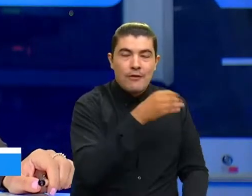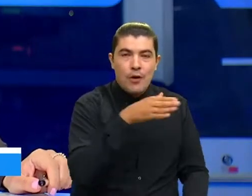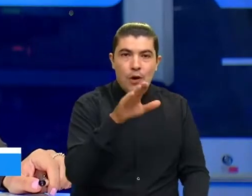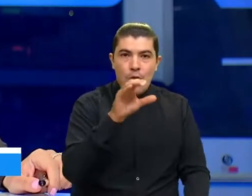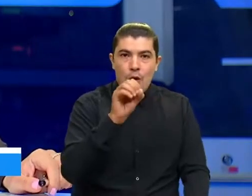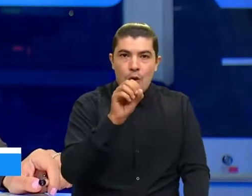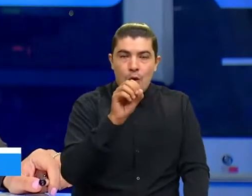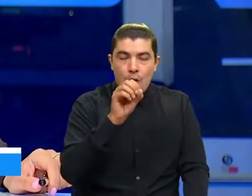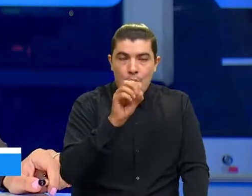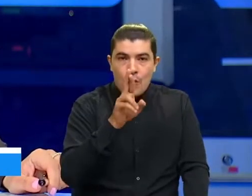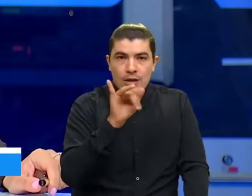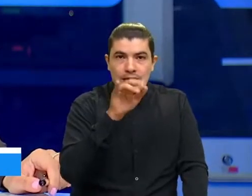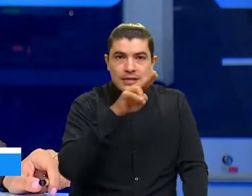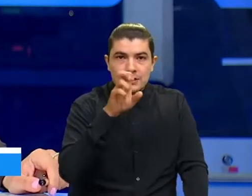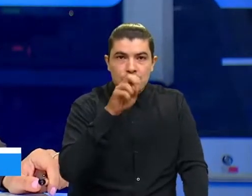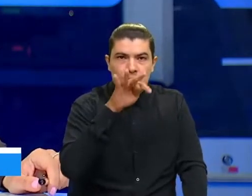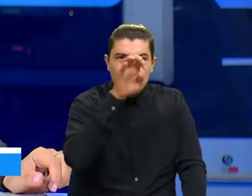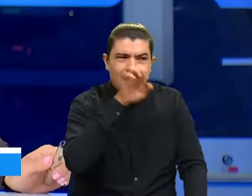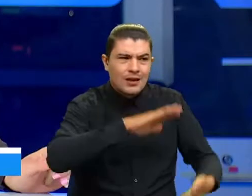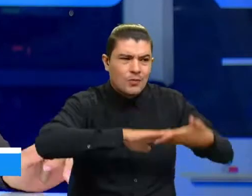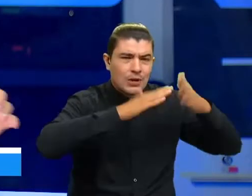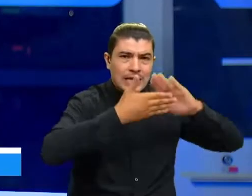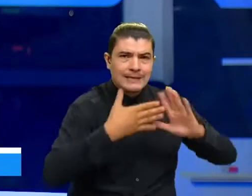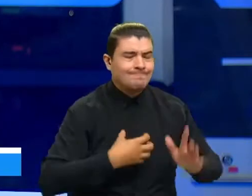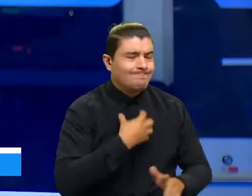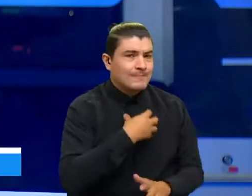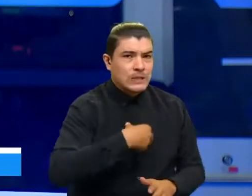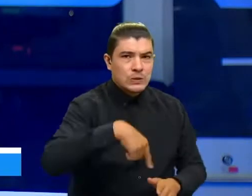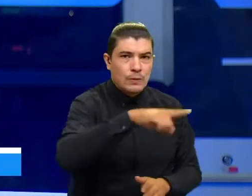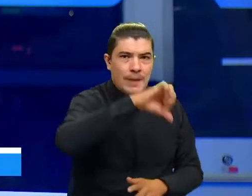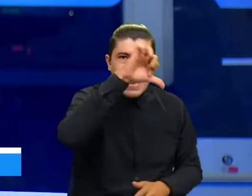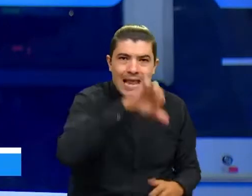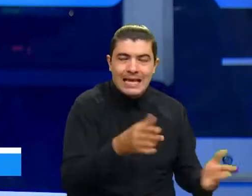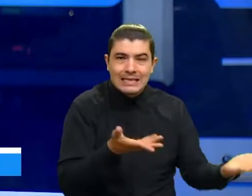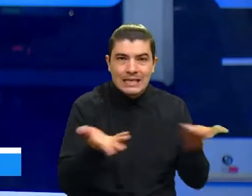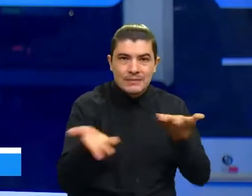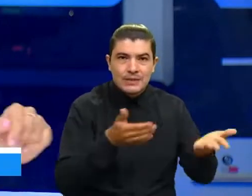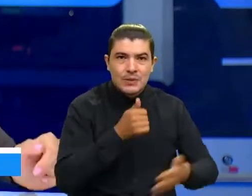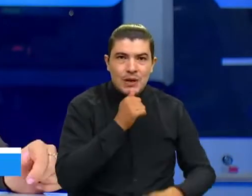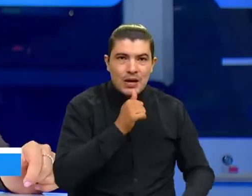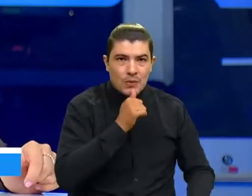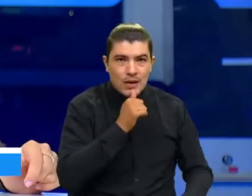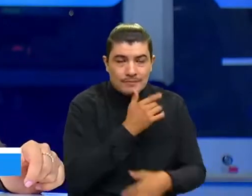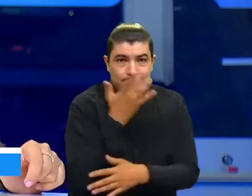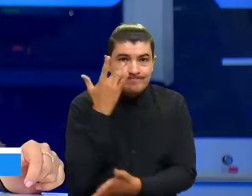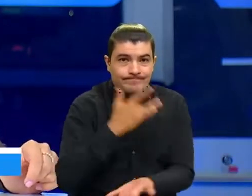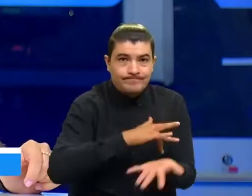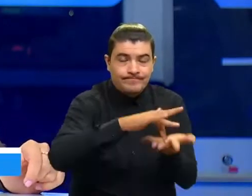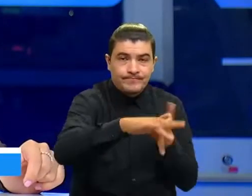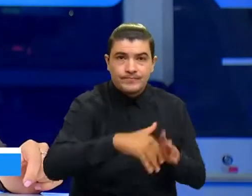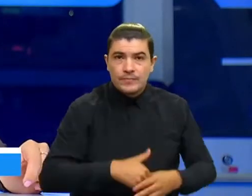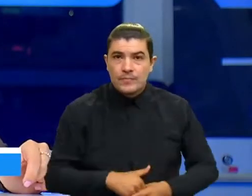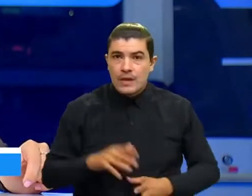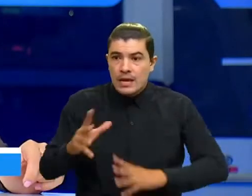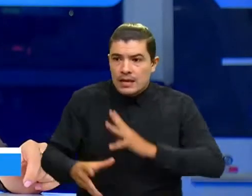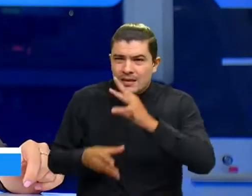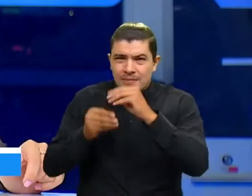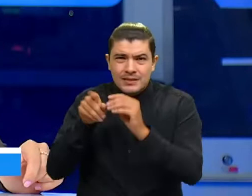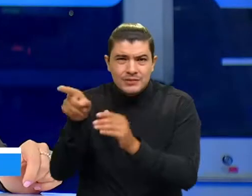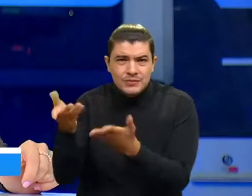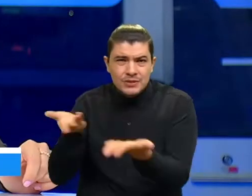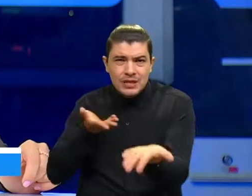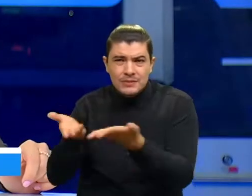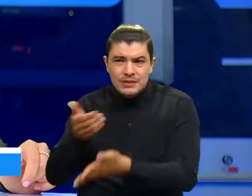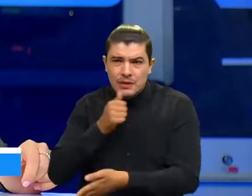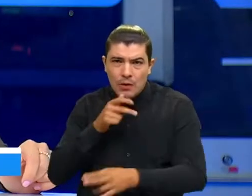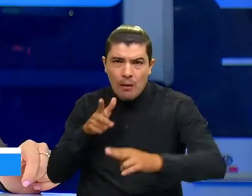aumento excesivo en el valor del servicio de agua potable. Incluso indican también que se presentan de manera recurrente cortes en la